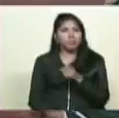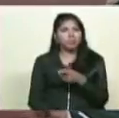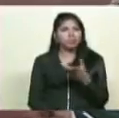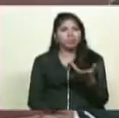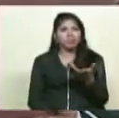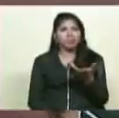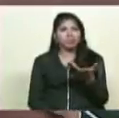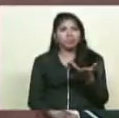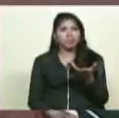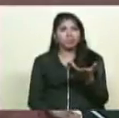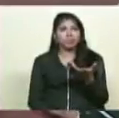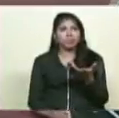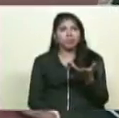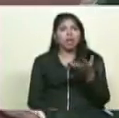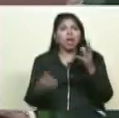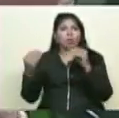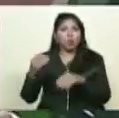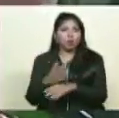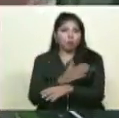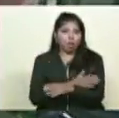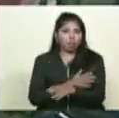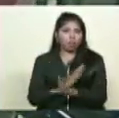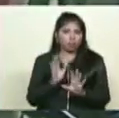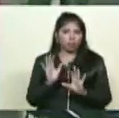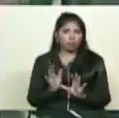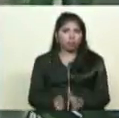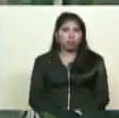hay preacuerdos ya establecidos.